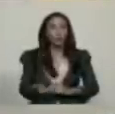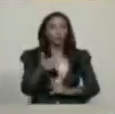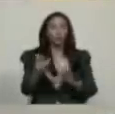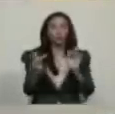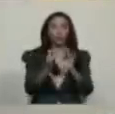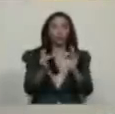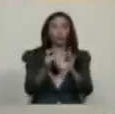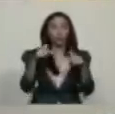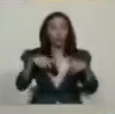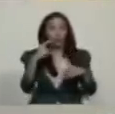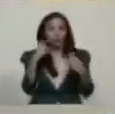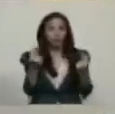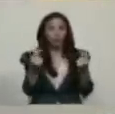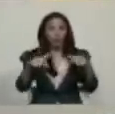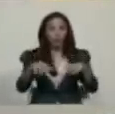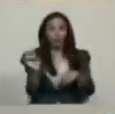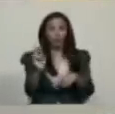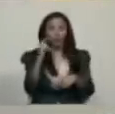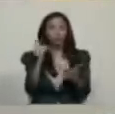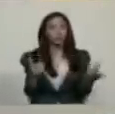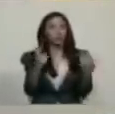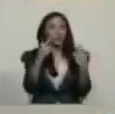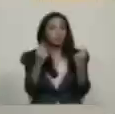Atención, Venezuela, atención los inversionistas